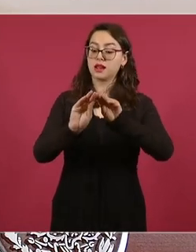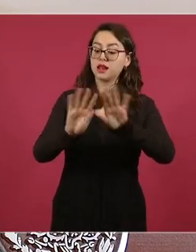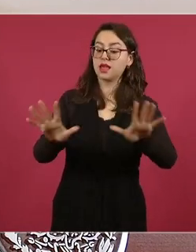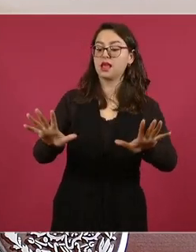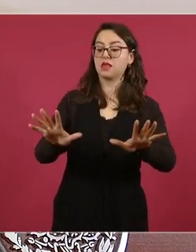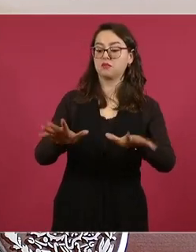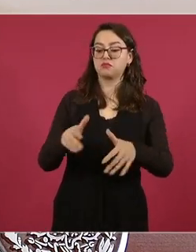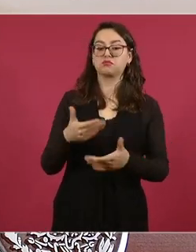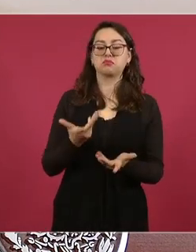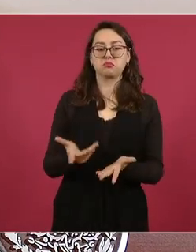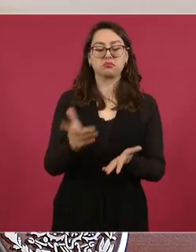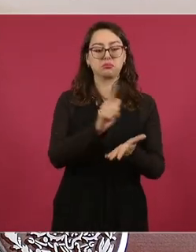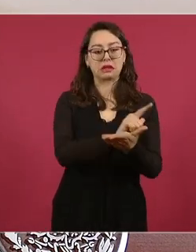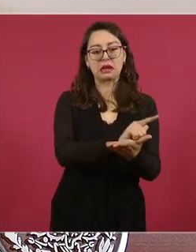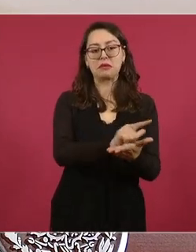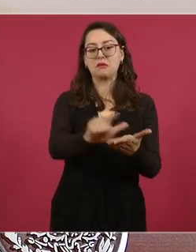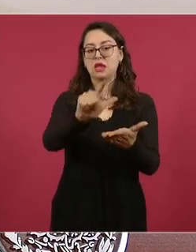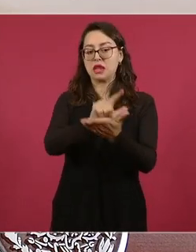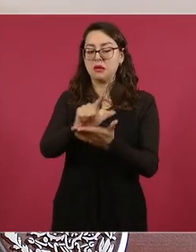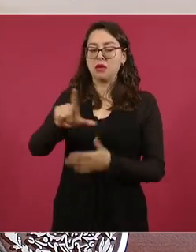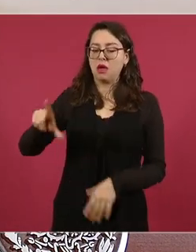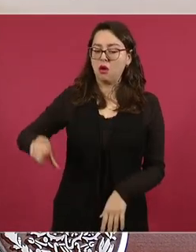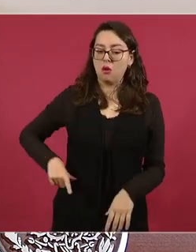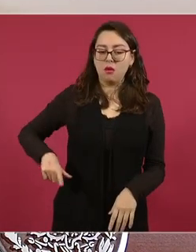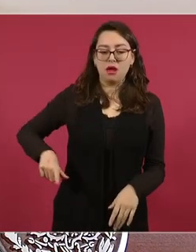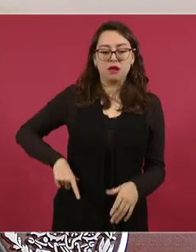seguir purificando la vida pública